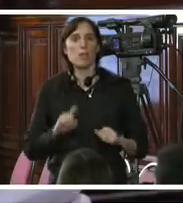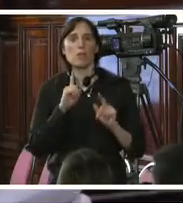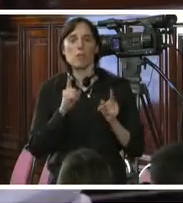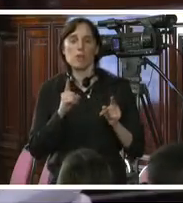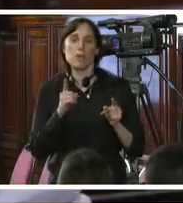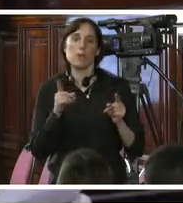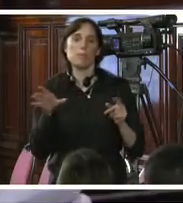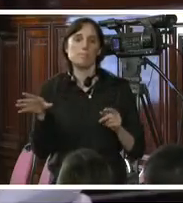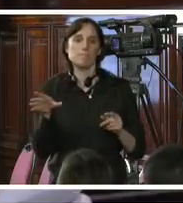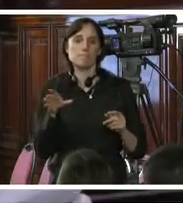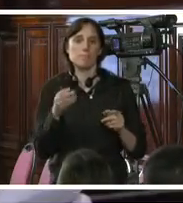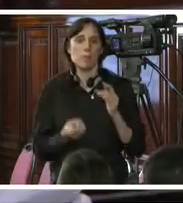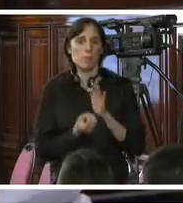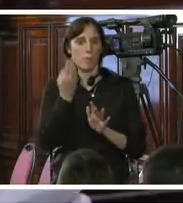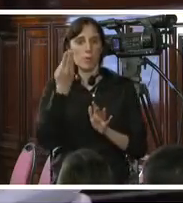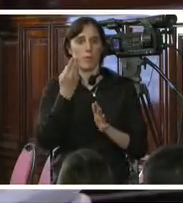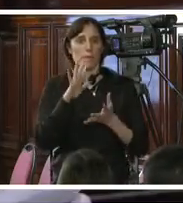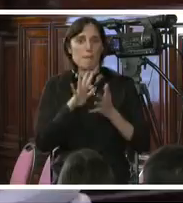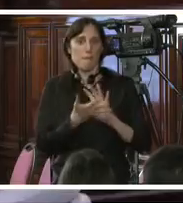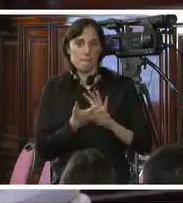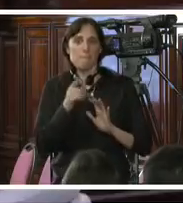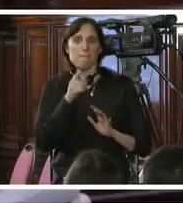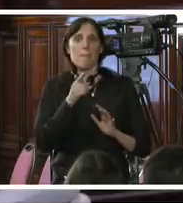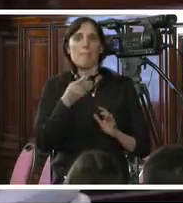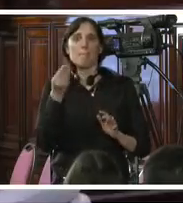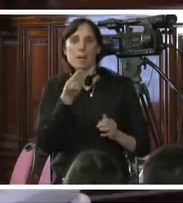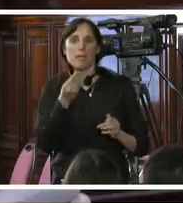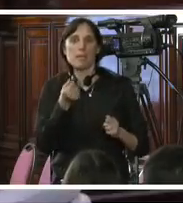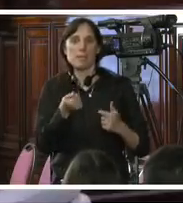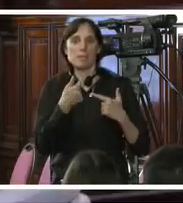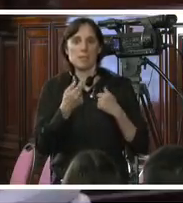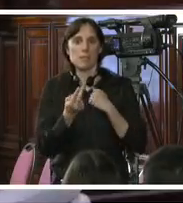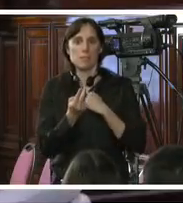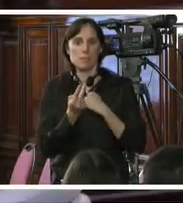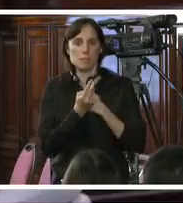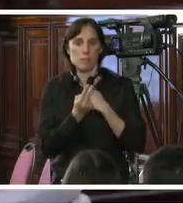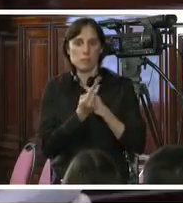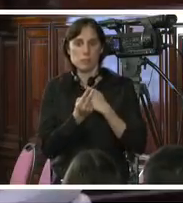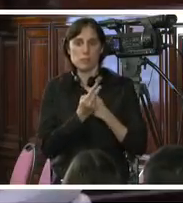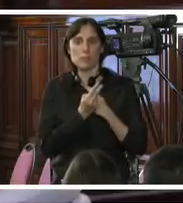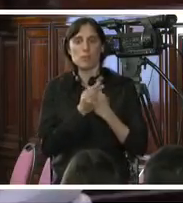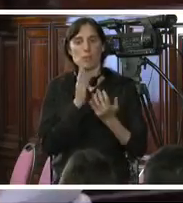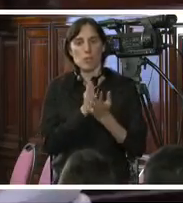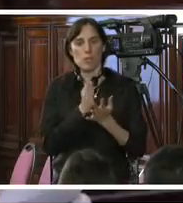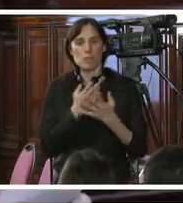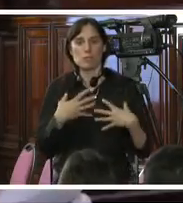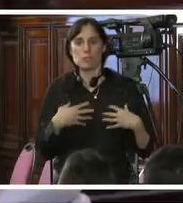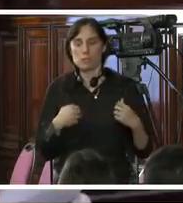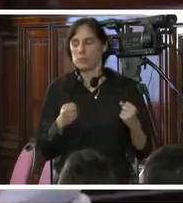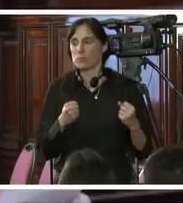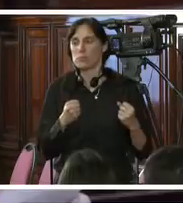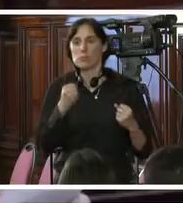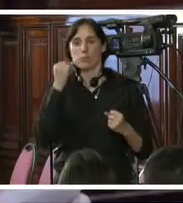medidas integrales e inmediatas para presentar y proteger los derechos sexuales y reproductivos. Saludamos